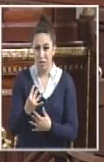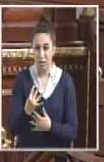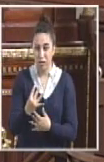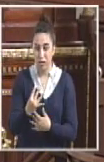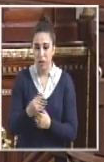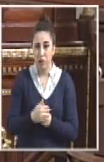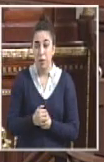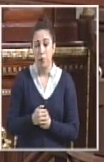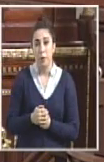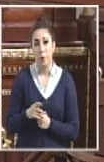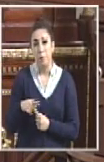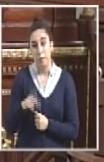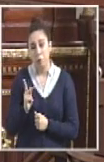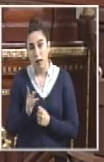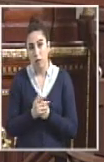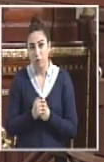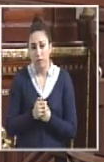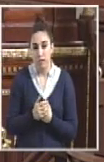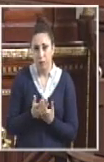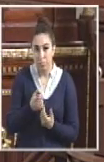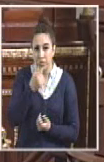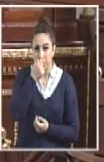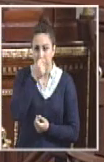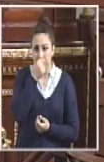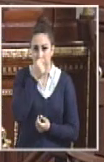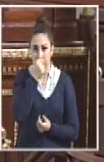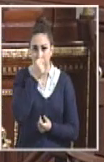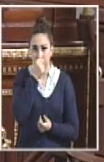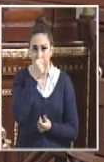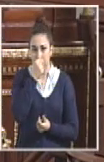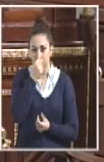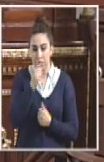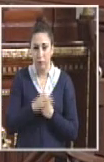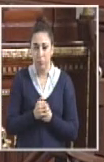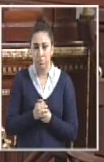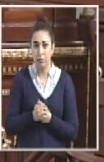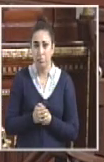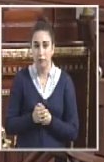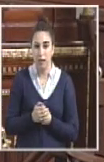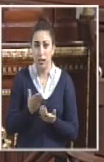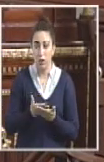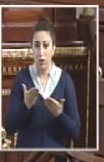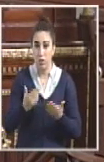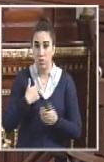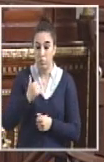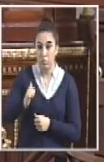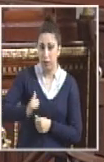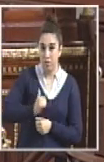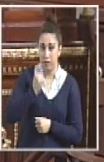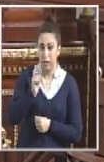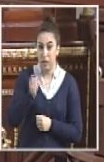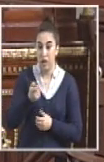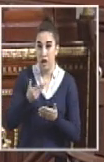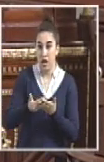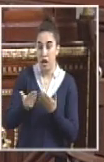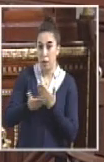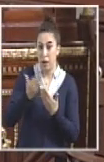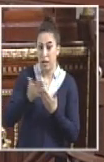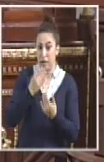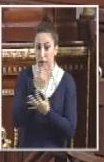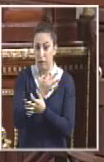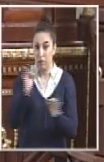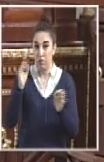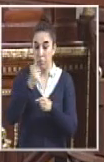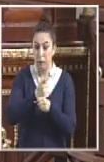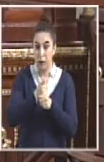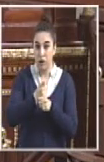Sin embargo, aprovechando la glosa del primer informe de gobierno y la presencia